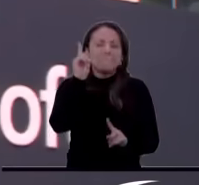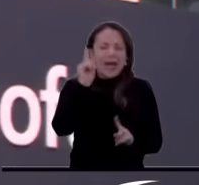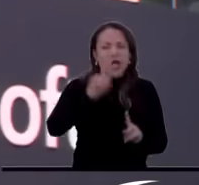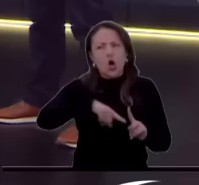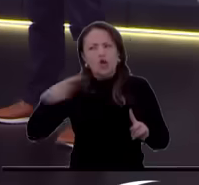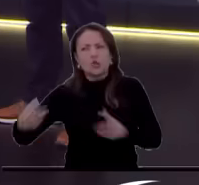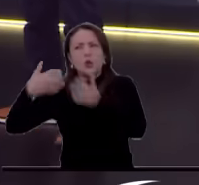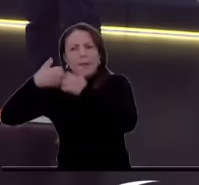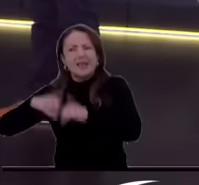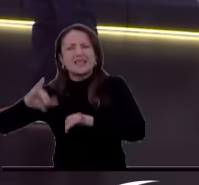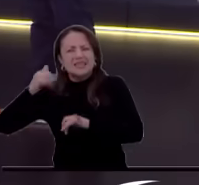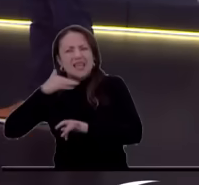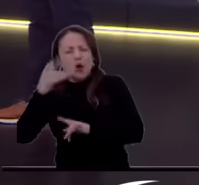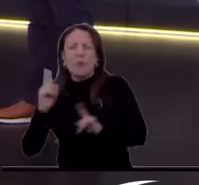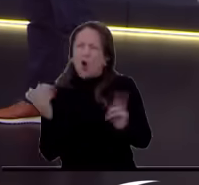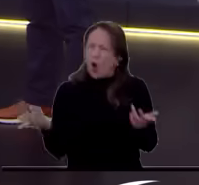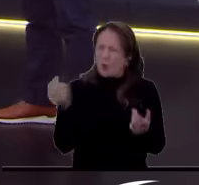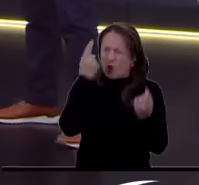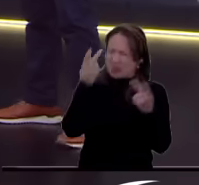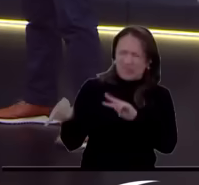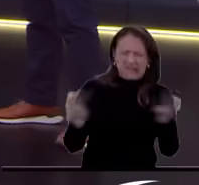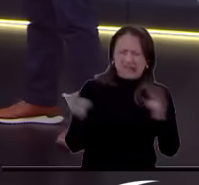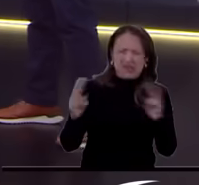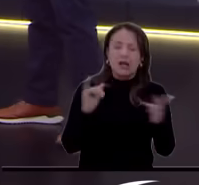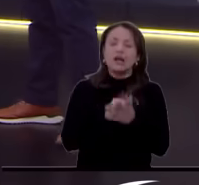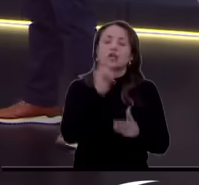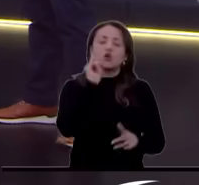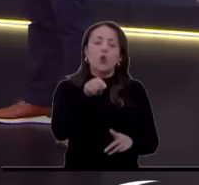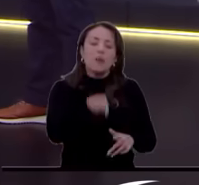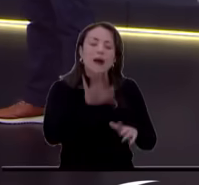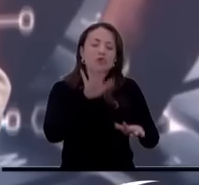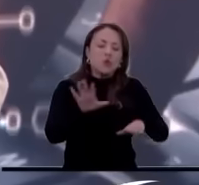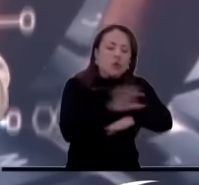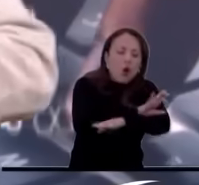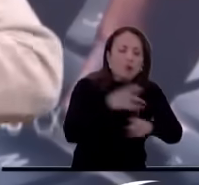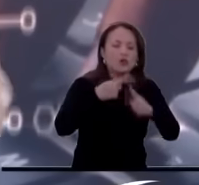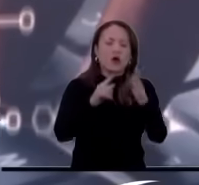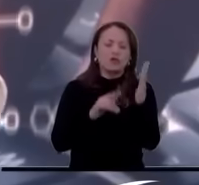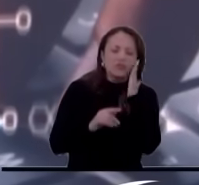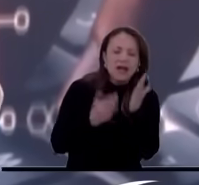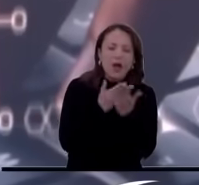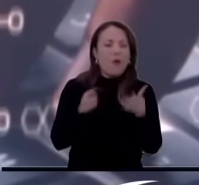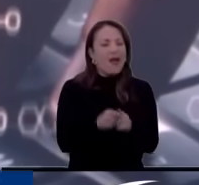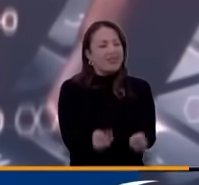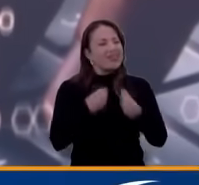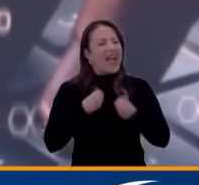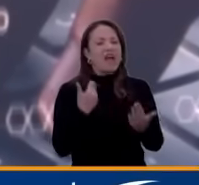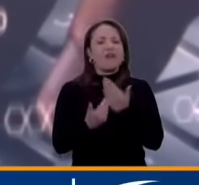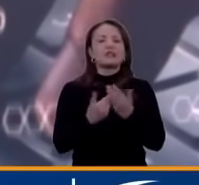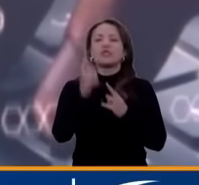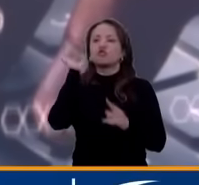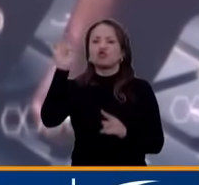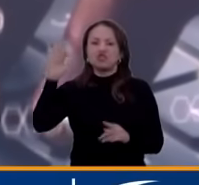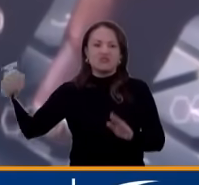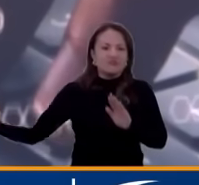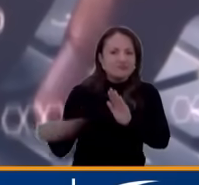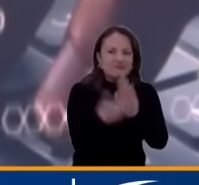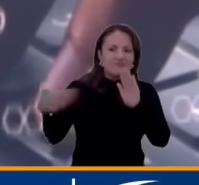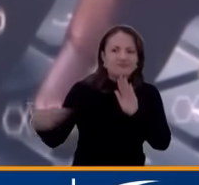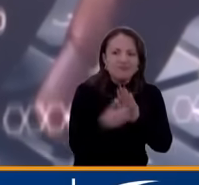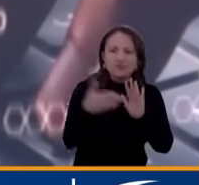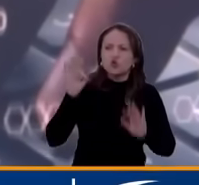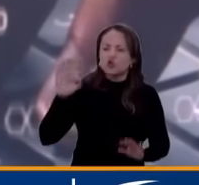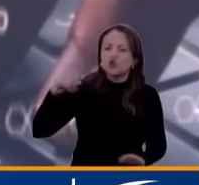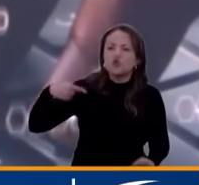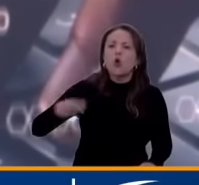entender eso esos sistemas operativos que nos hacen la vida más fácil a los usuarios todo el tiempo están constantemente bajo ataque y están constantemente bajo ataque porque